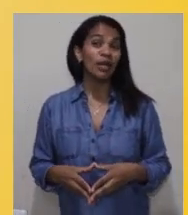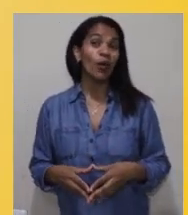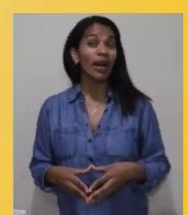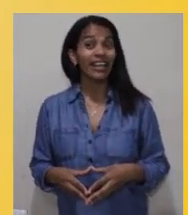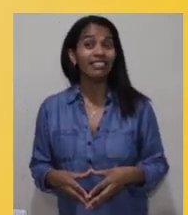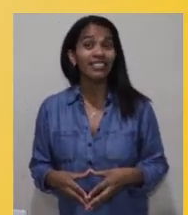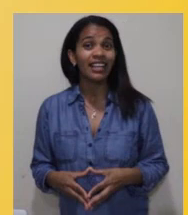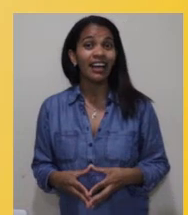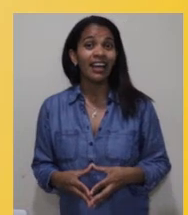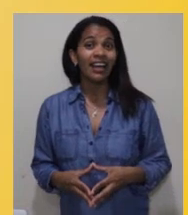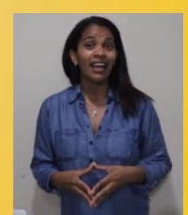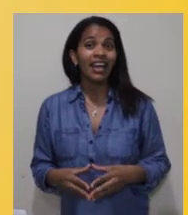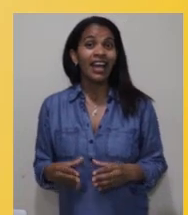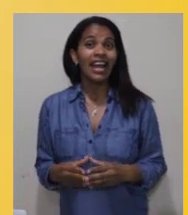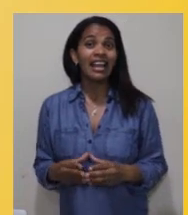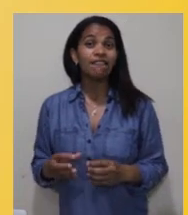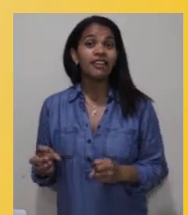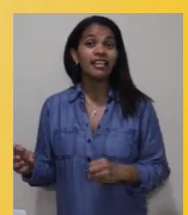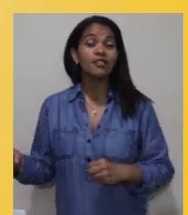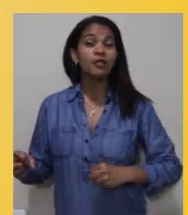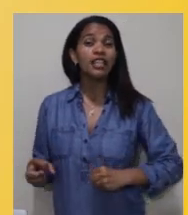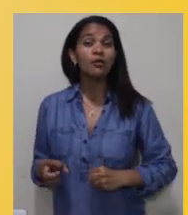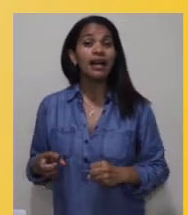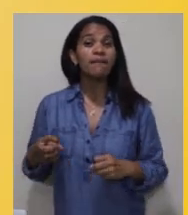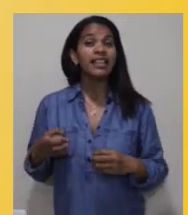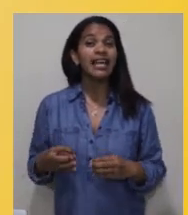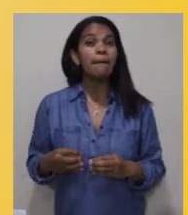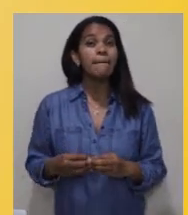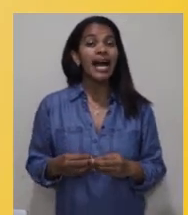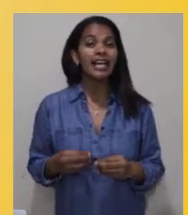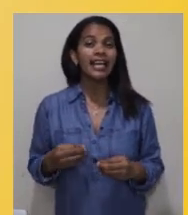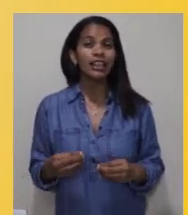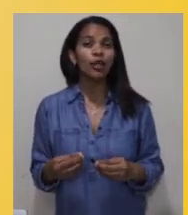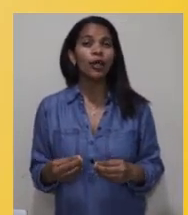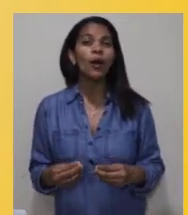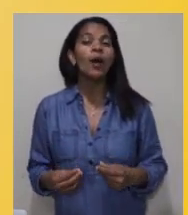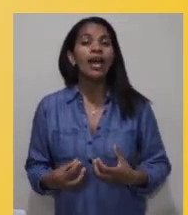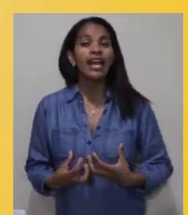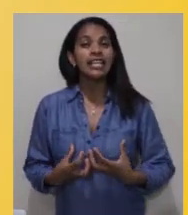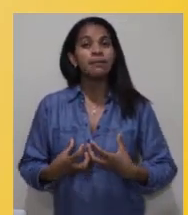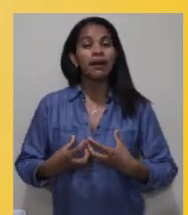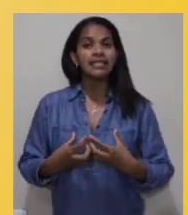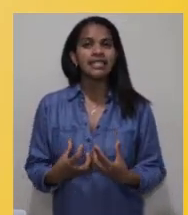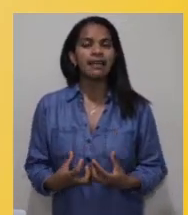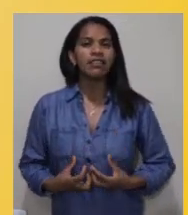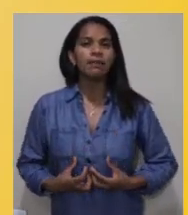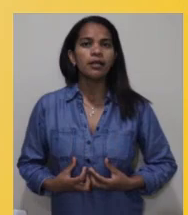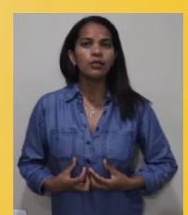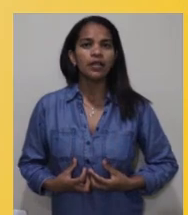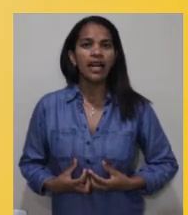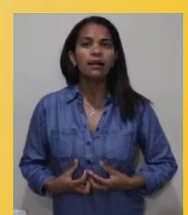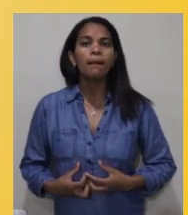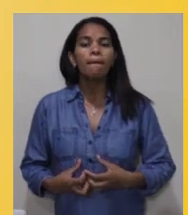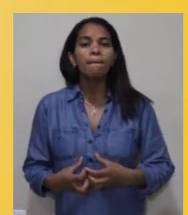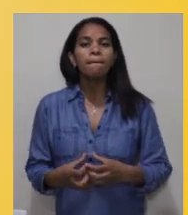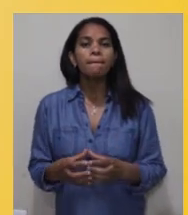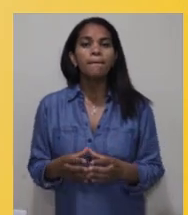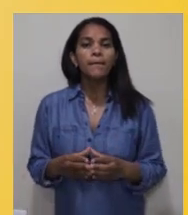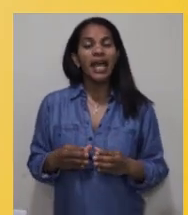el 2040? La fijación de una meta, más que todo, es bastante